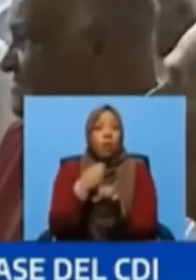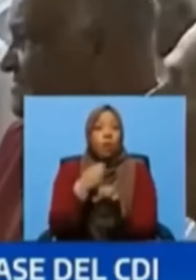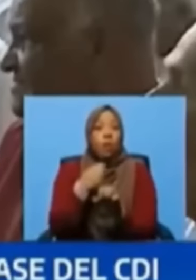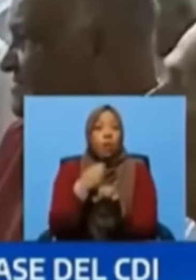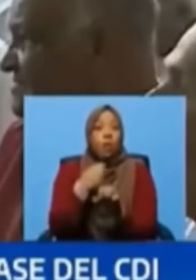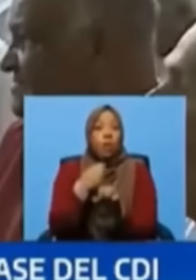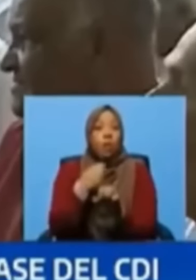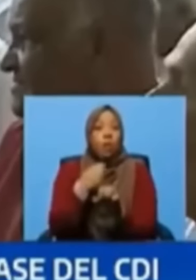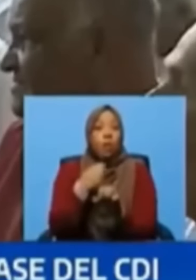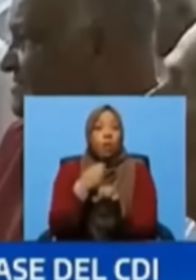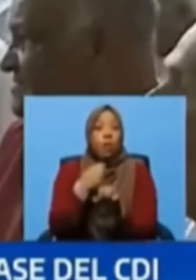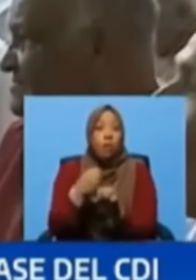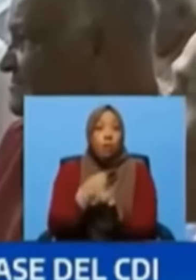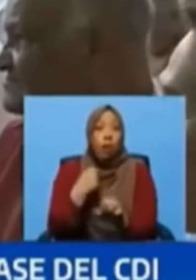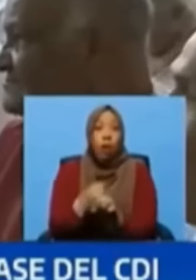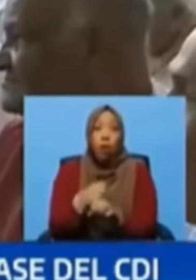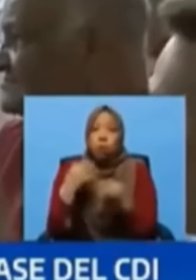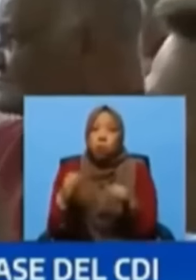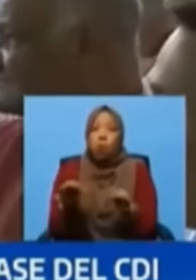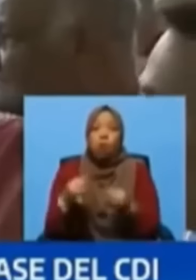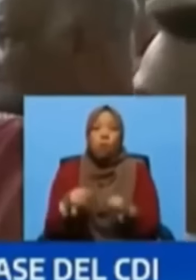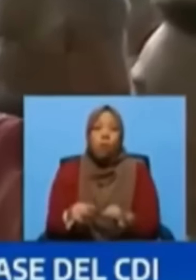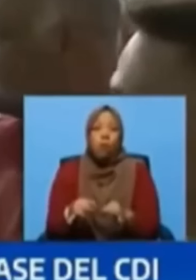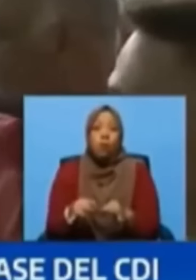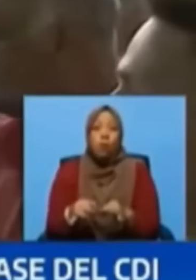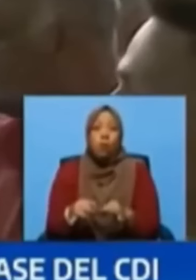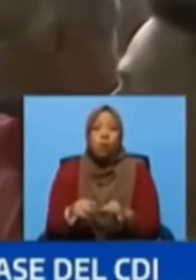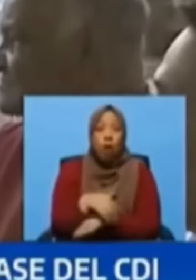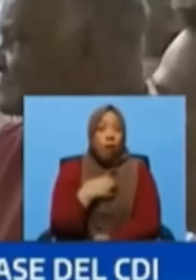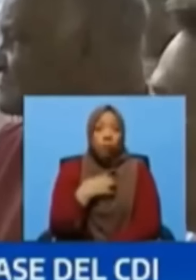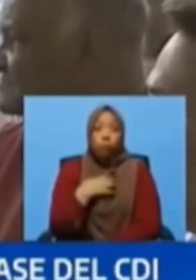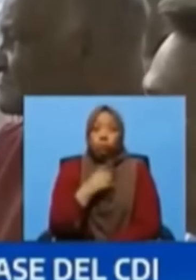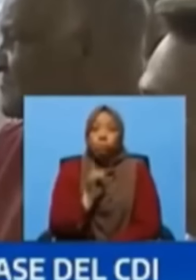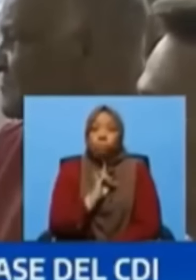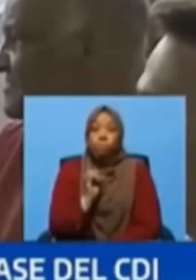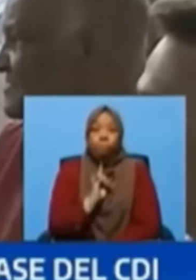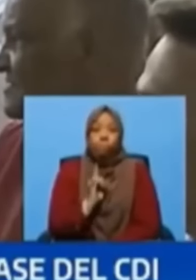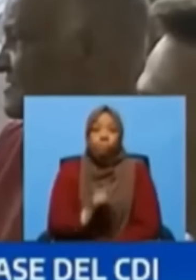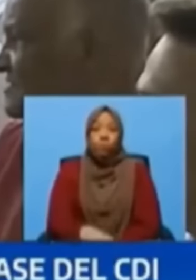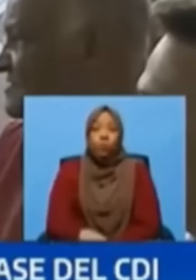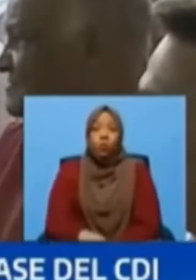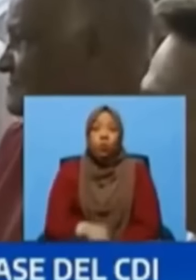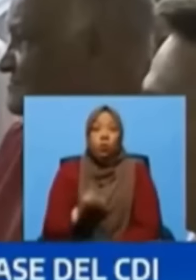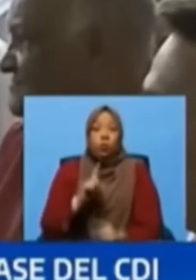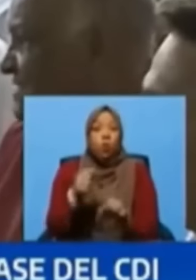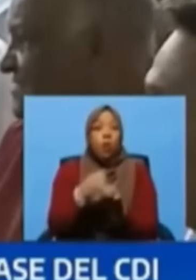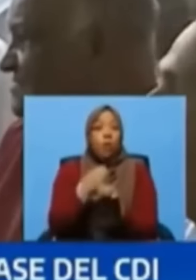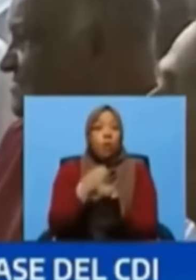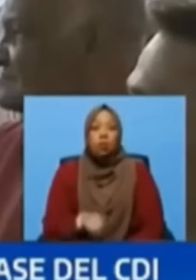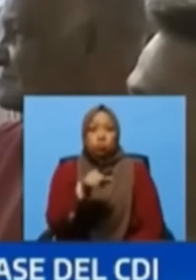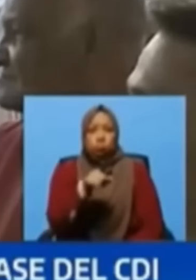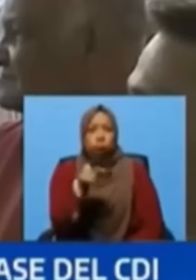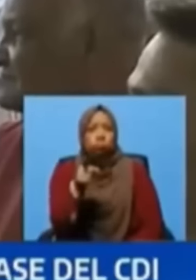gorrita míralo cuando maduro está preguntando no y mira la traductora que se han buscado Óyeme